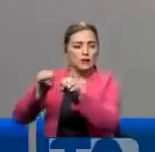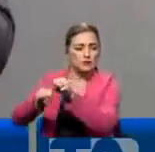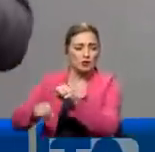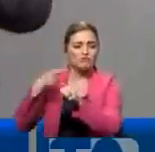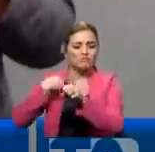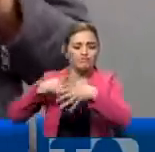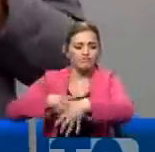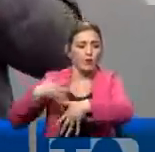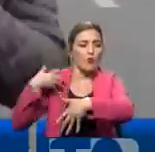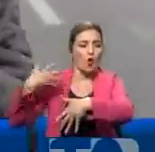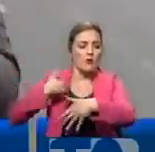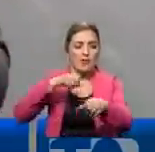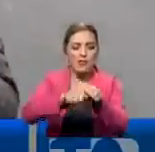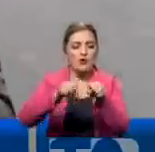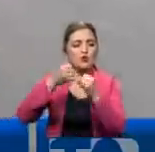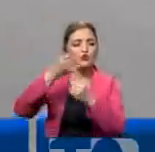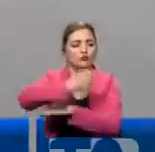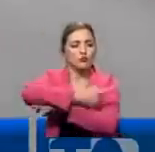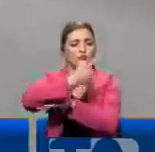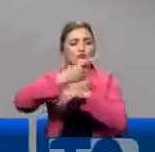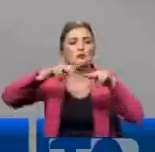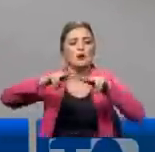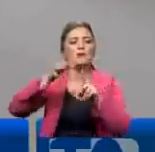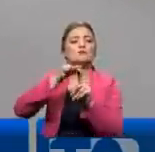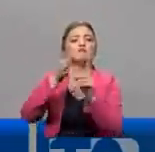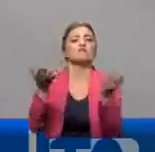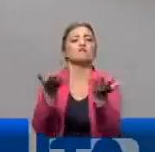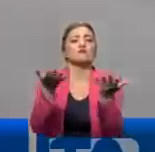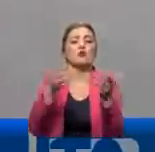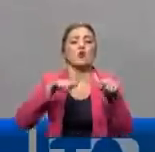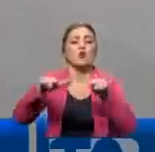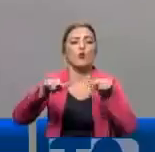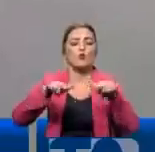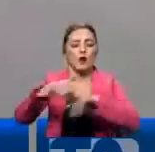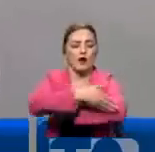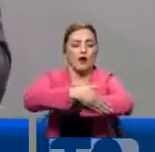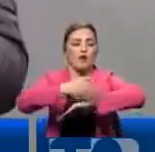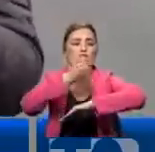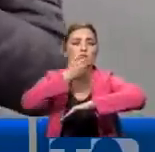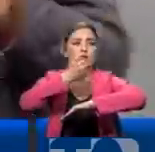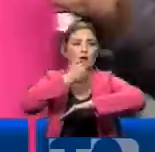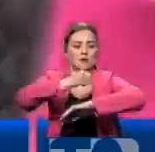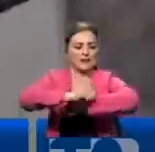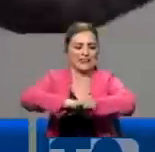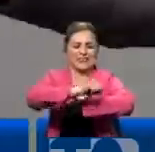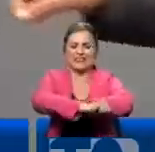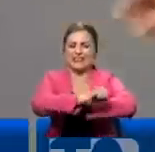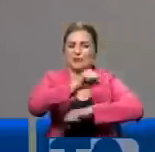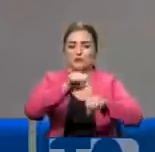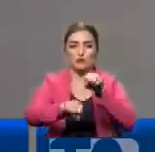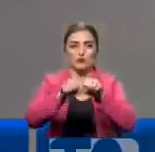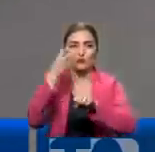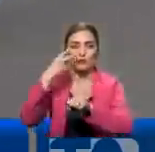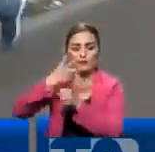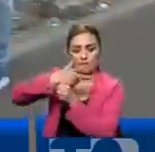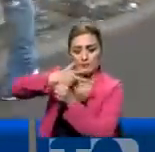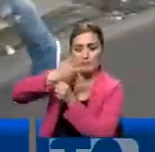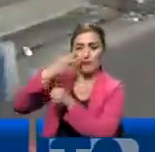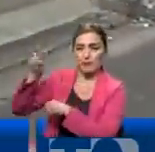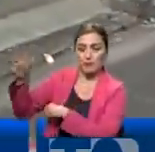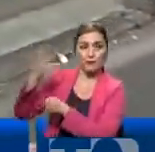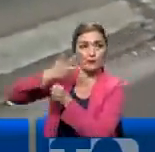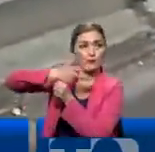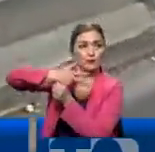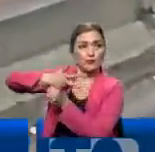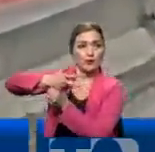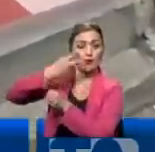las manifestaciones de los últimos días, especialmente en los parterres y las aceras. Voy a pedirte, Juanpi, que mostremos cómo están